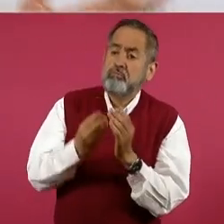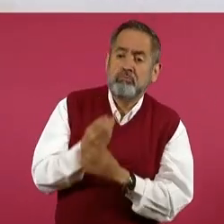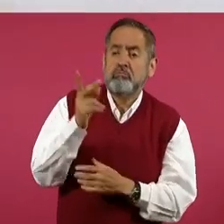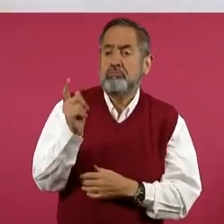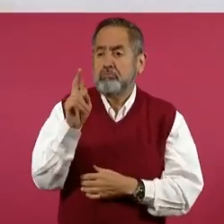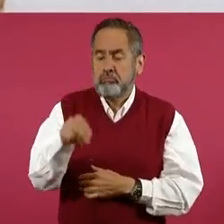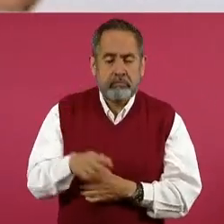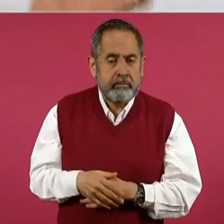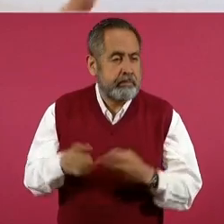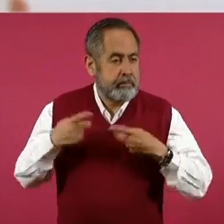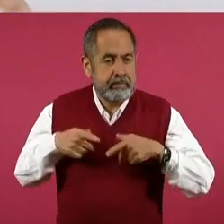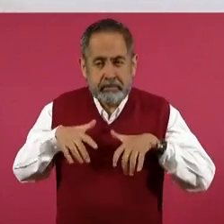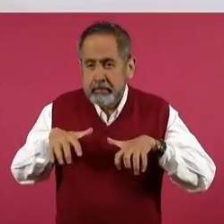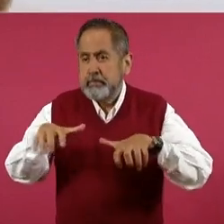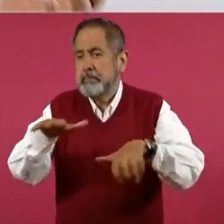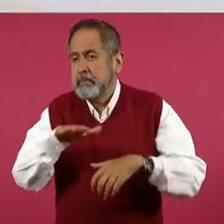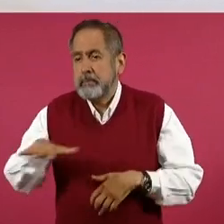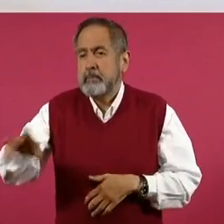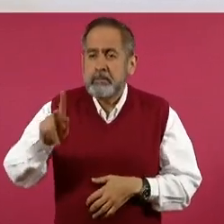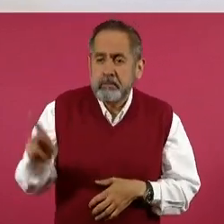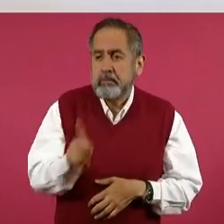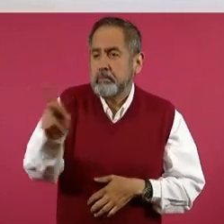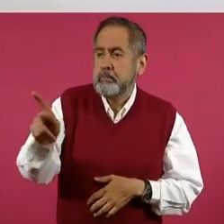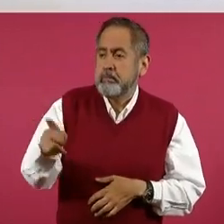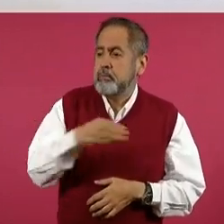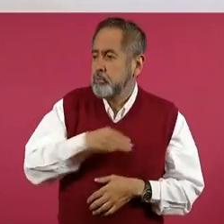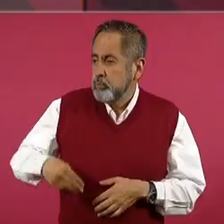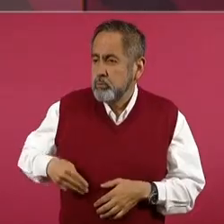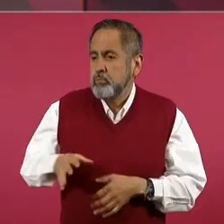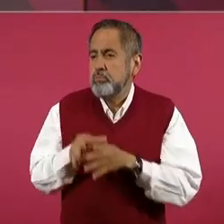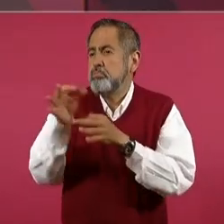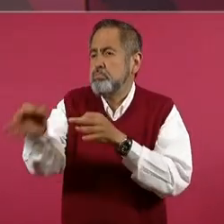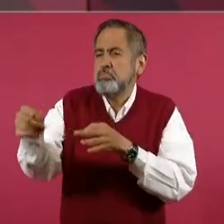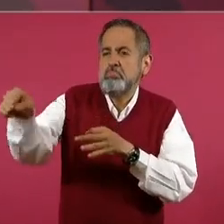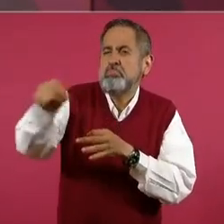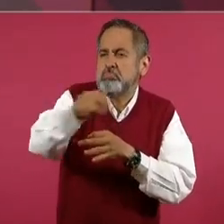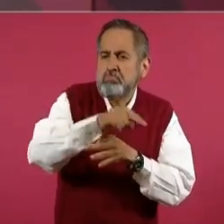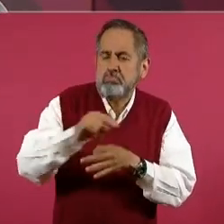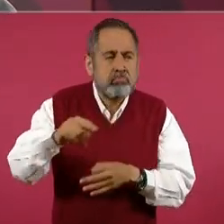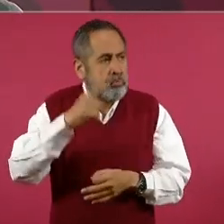en los pueblos, en los municipios, en los estados.